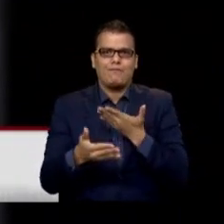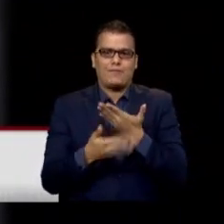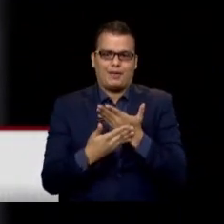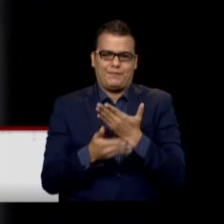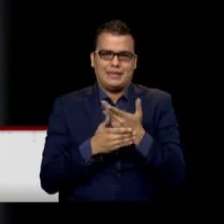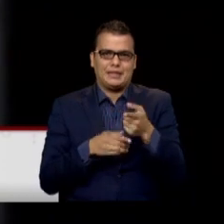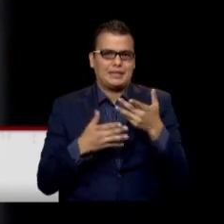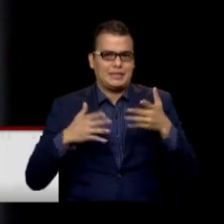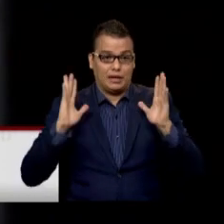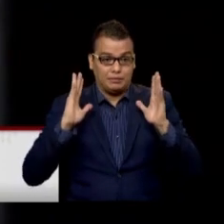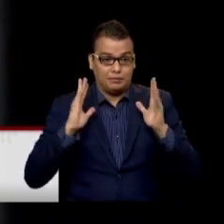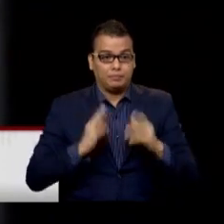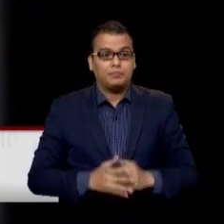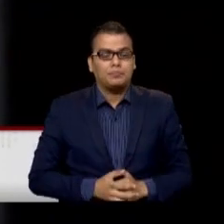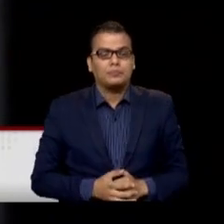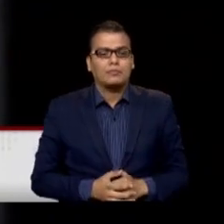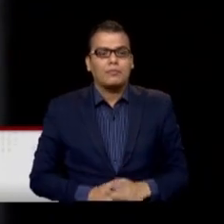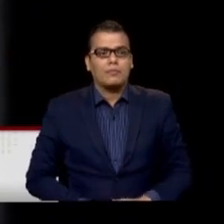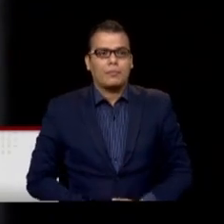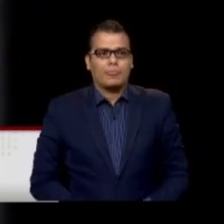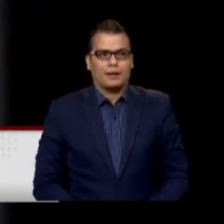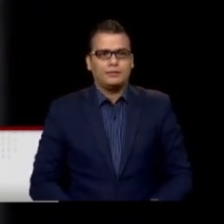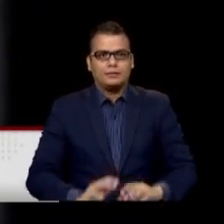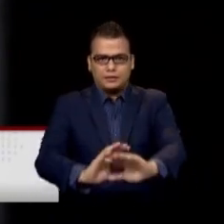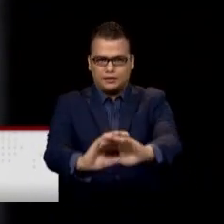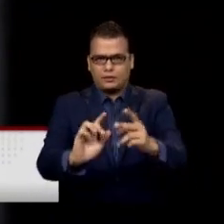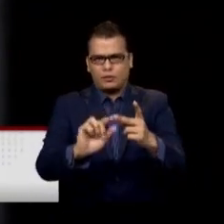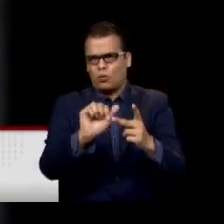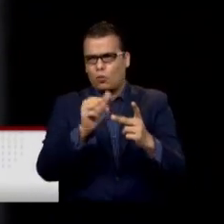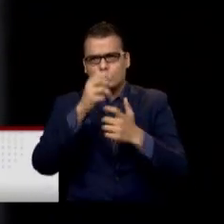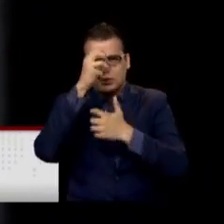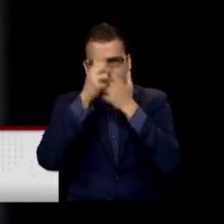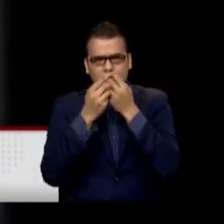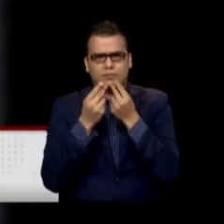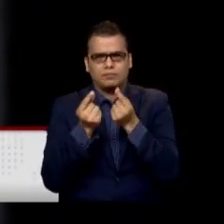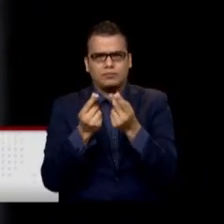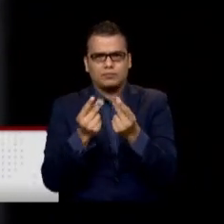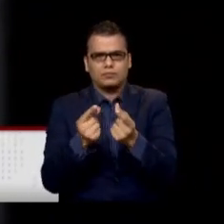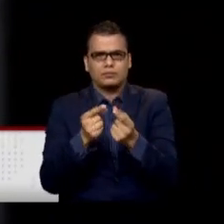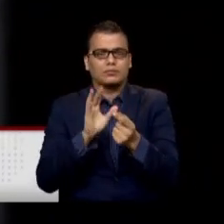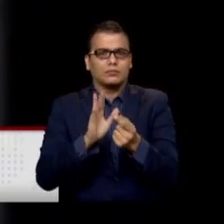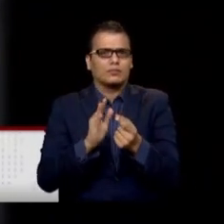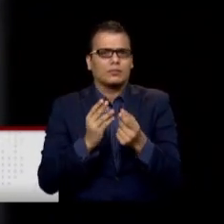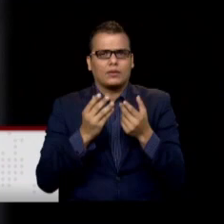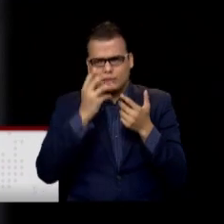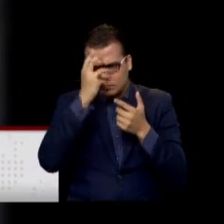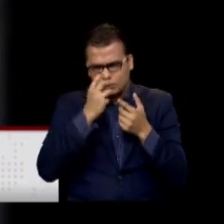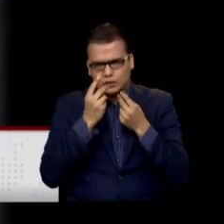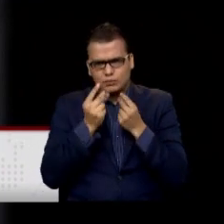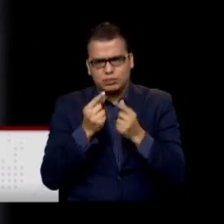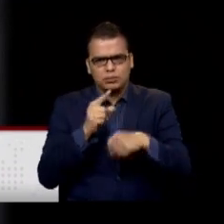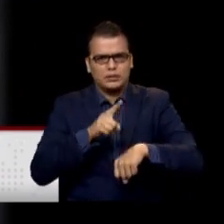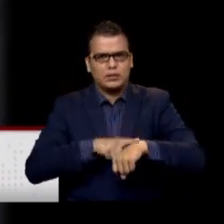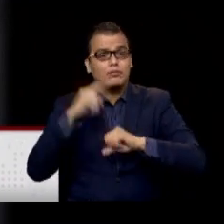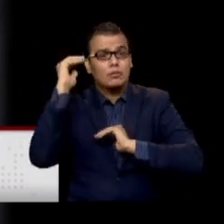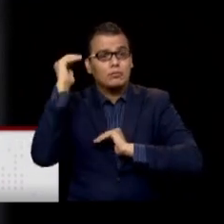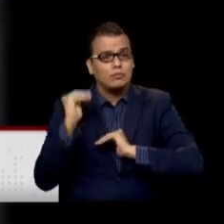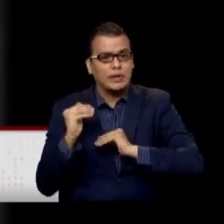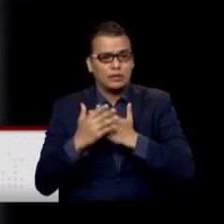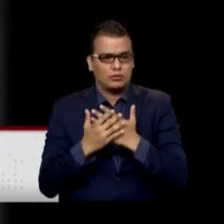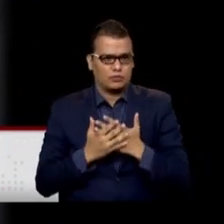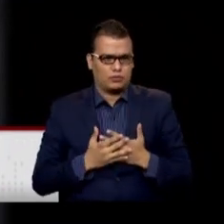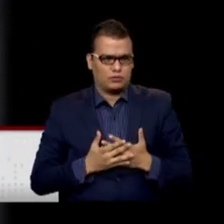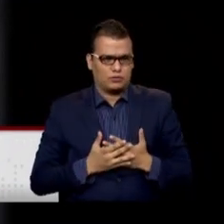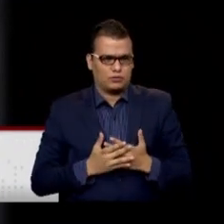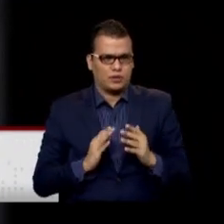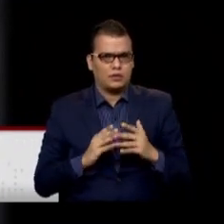no tiene el coronavirus. Y hay ahora unas pruebas rápidas que se llaman así porque requieren pues un menor tiempo. Son unas pruebas